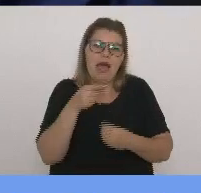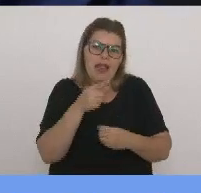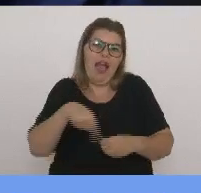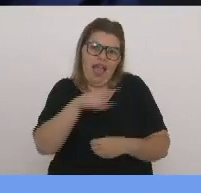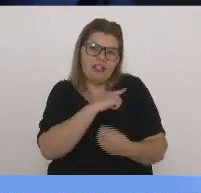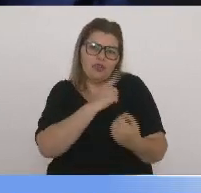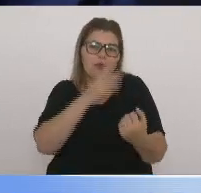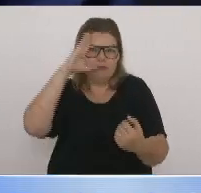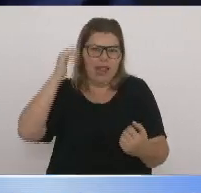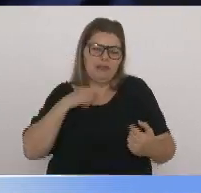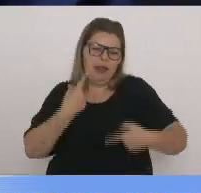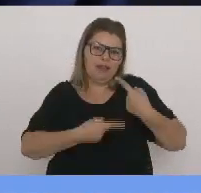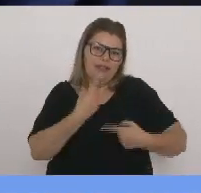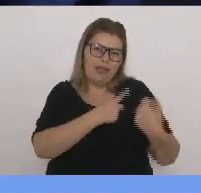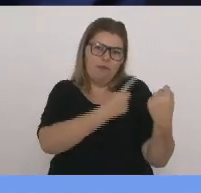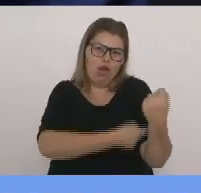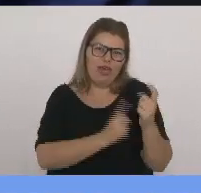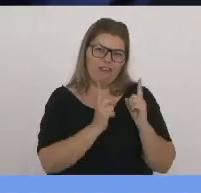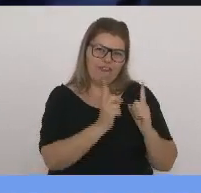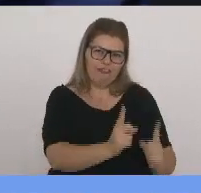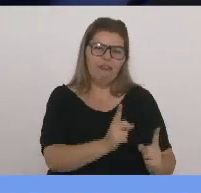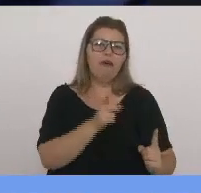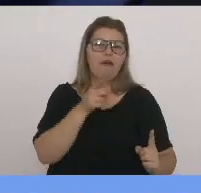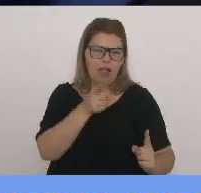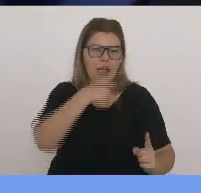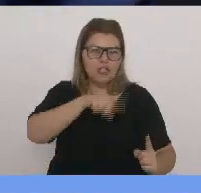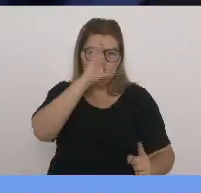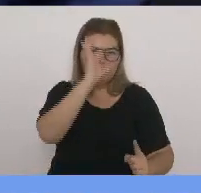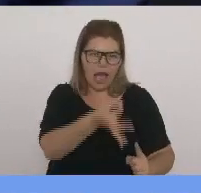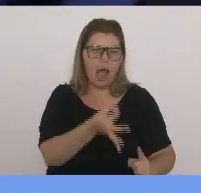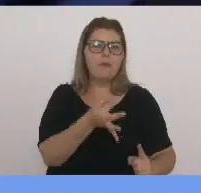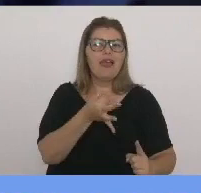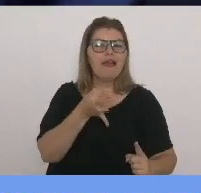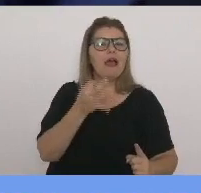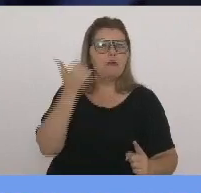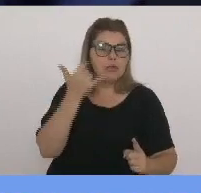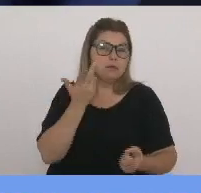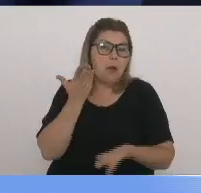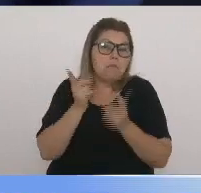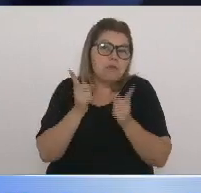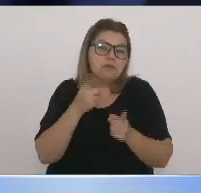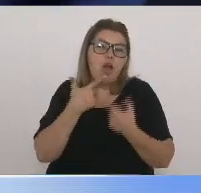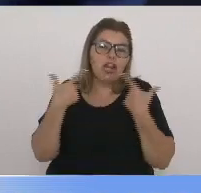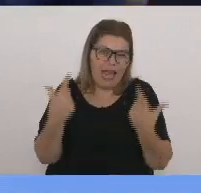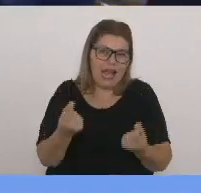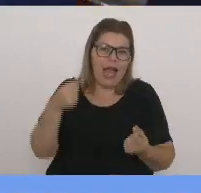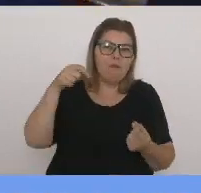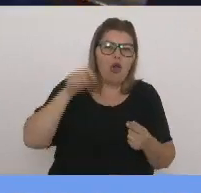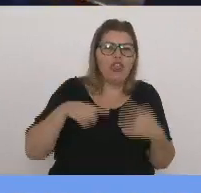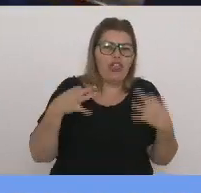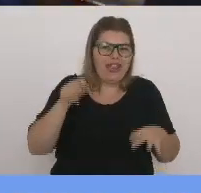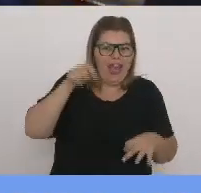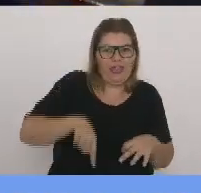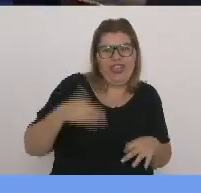poder. Y lo hizo sabiéndose y usando un justo reclamo histórico de fuerte raigambre nacional.